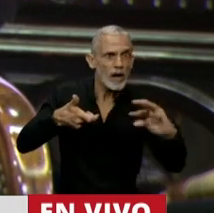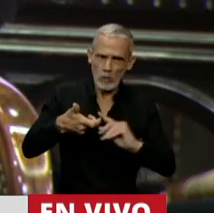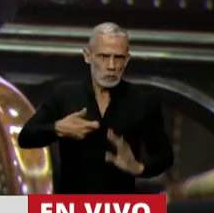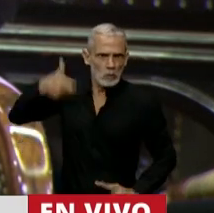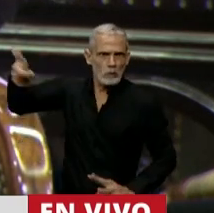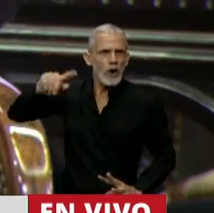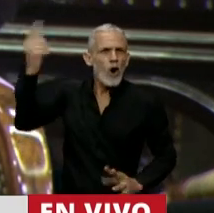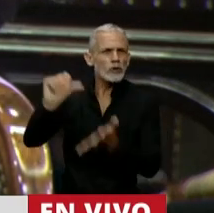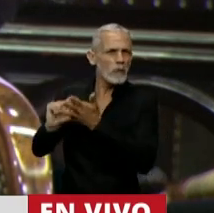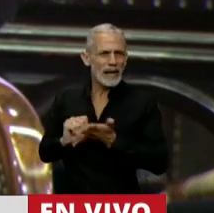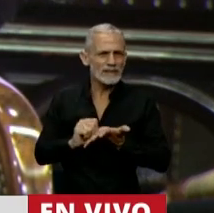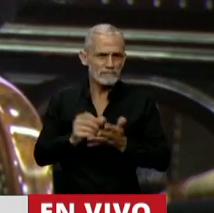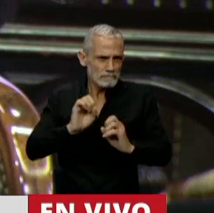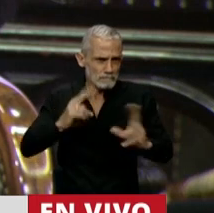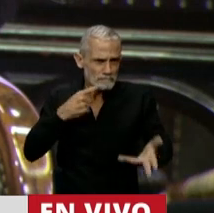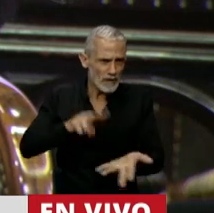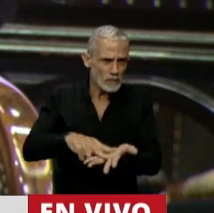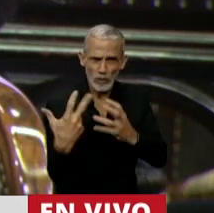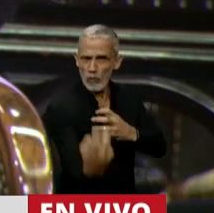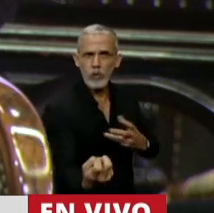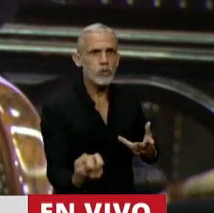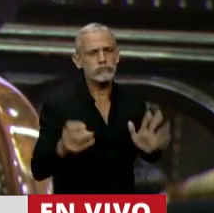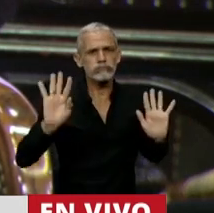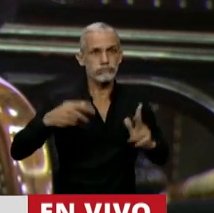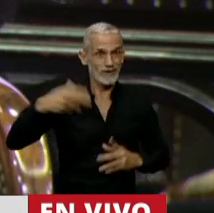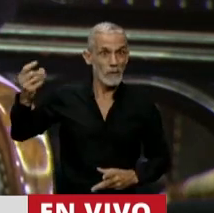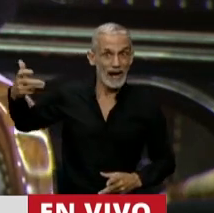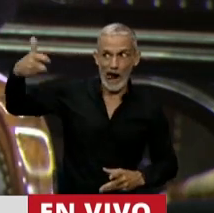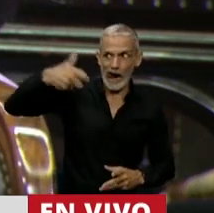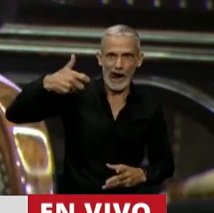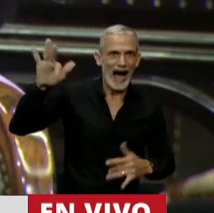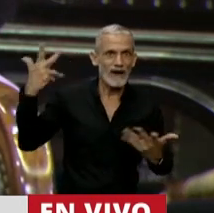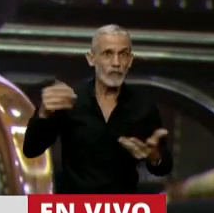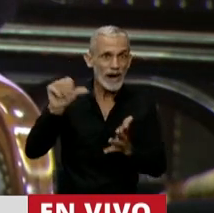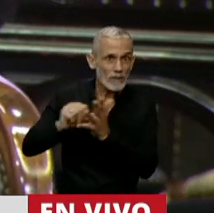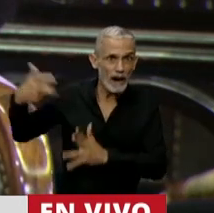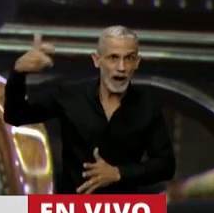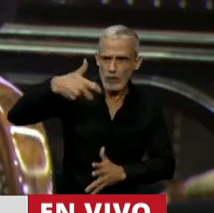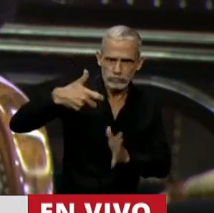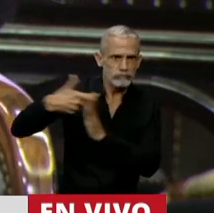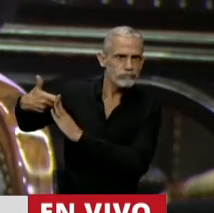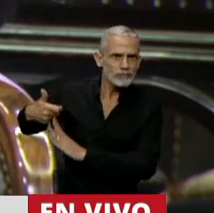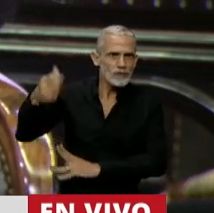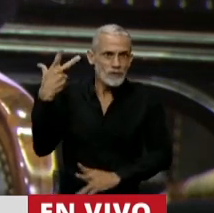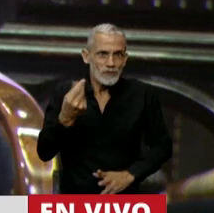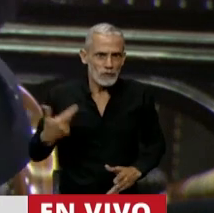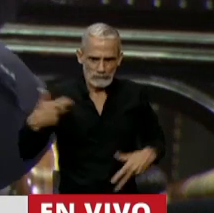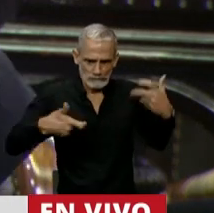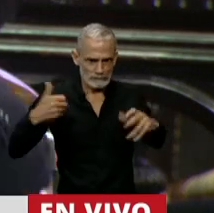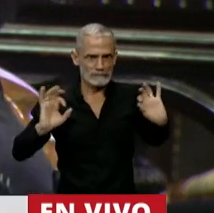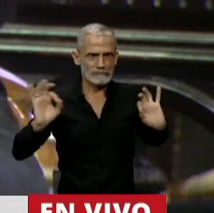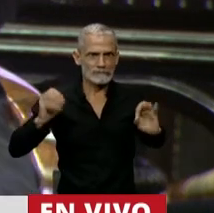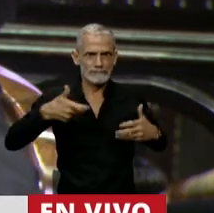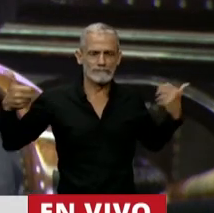de estas verdaderas salvajadas tributarias. Esto es una salvajada tributaria, no puede ser catalogado de otra manera cuando hay